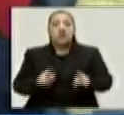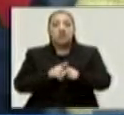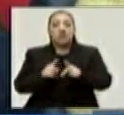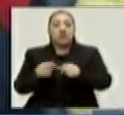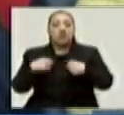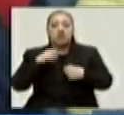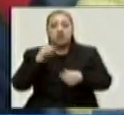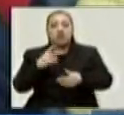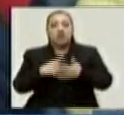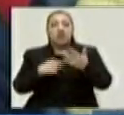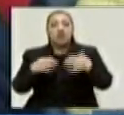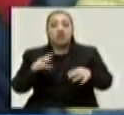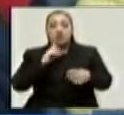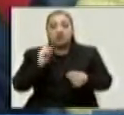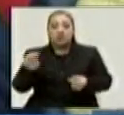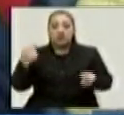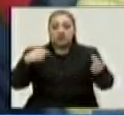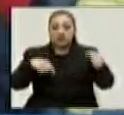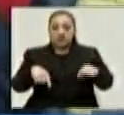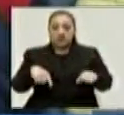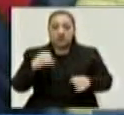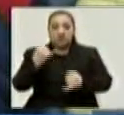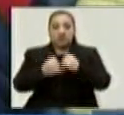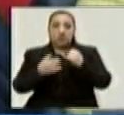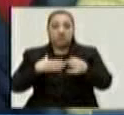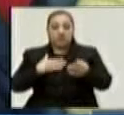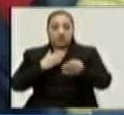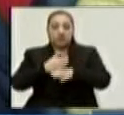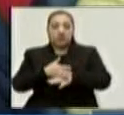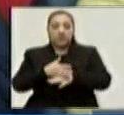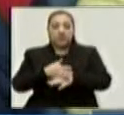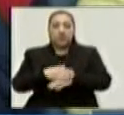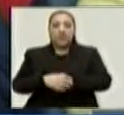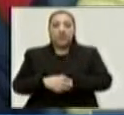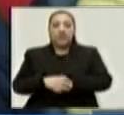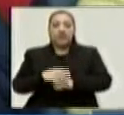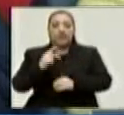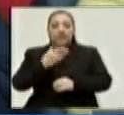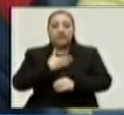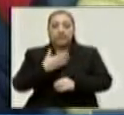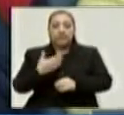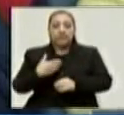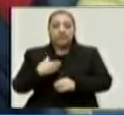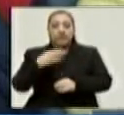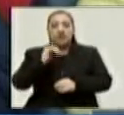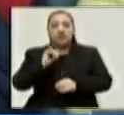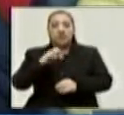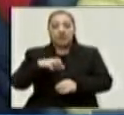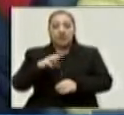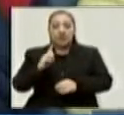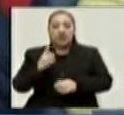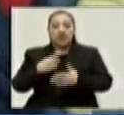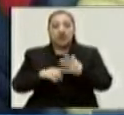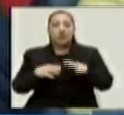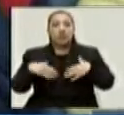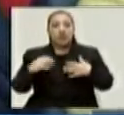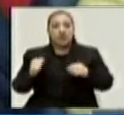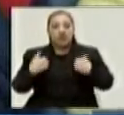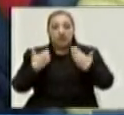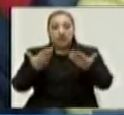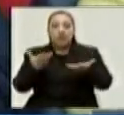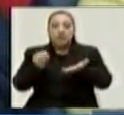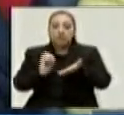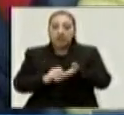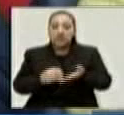que va a estar presente, terminada mi intervención, el presidente del Instituto Peruano del Deporte, que seguramente dará